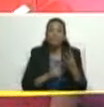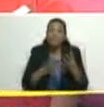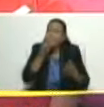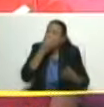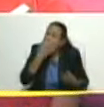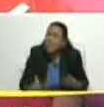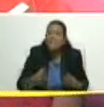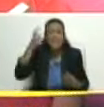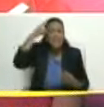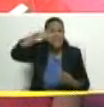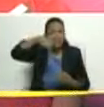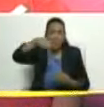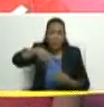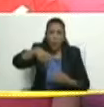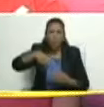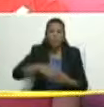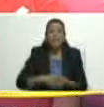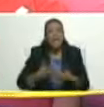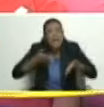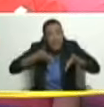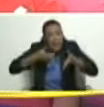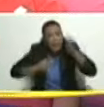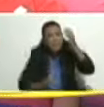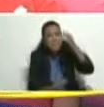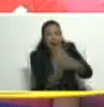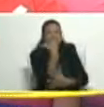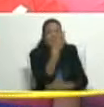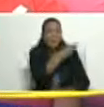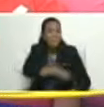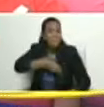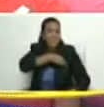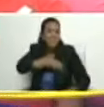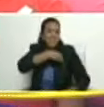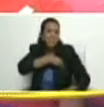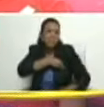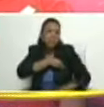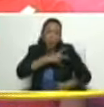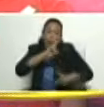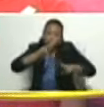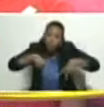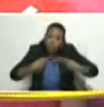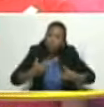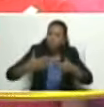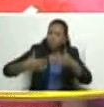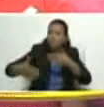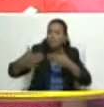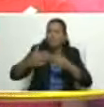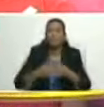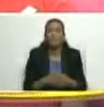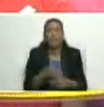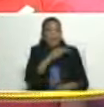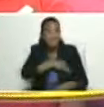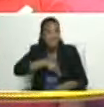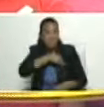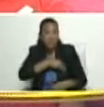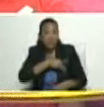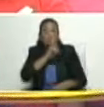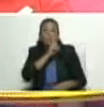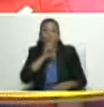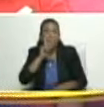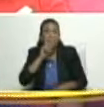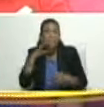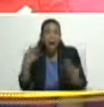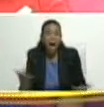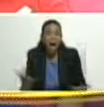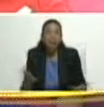Hermoso el día de hoy, que nace una nueva gran misión de nueva generación. La gran misión